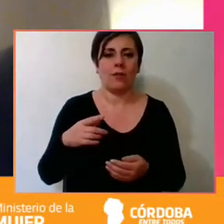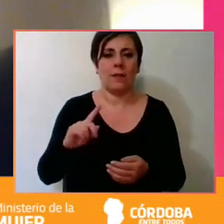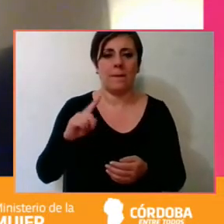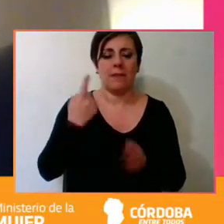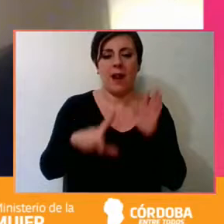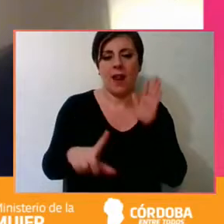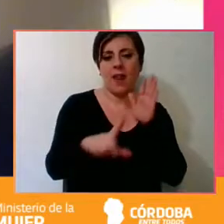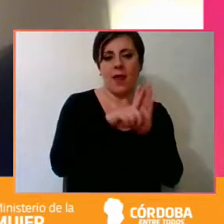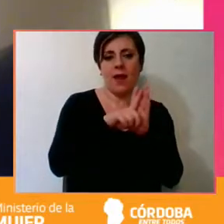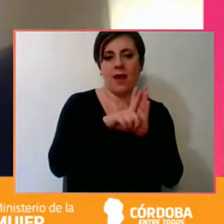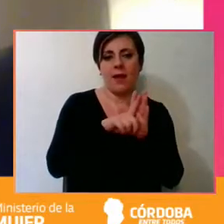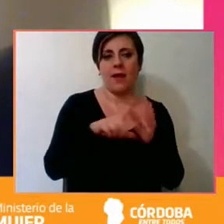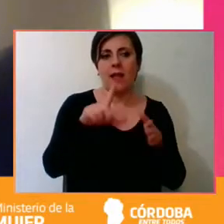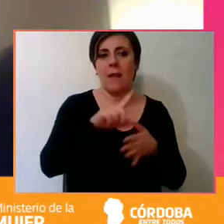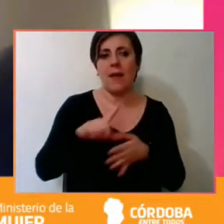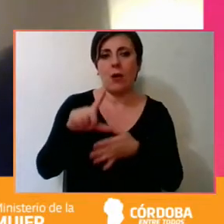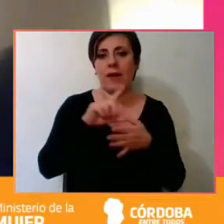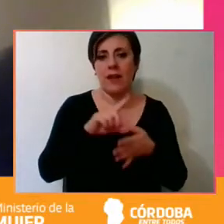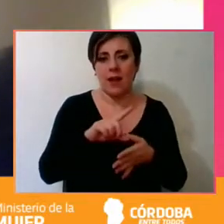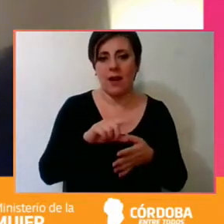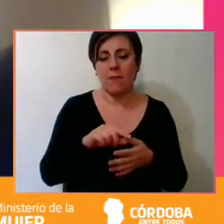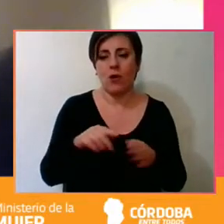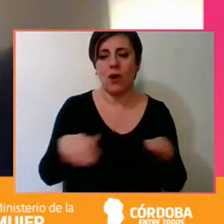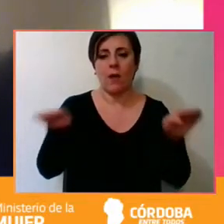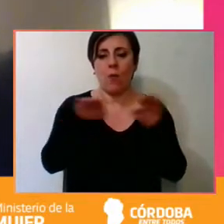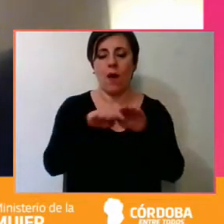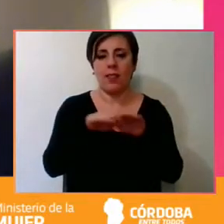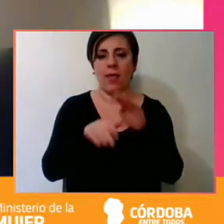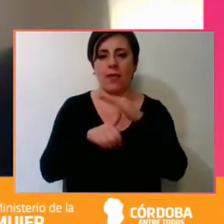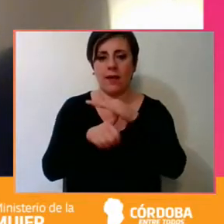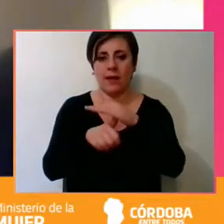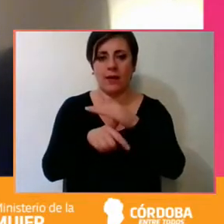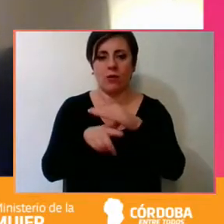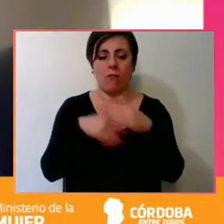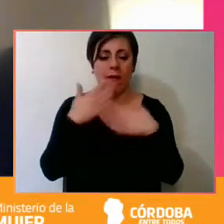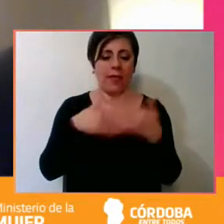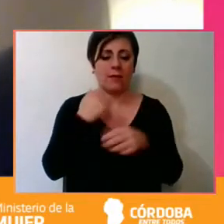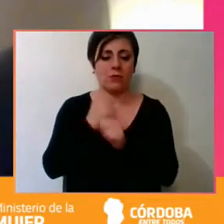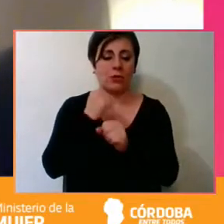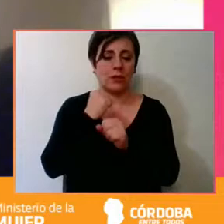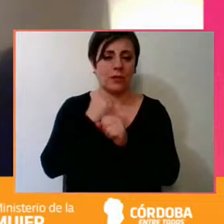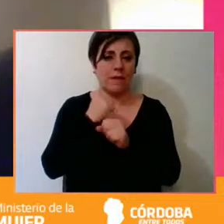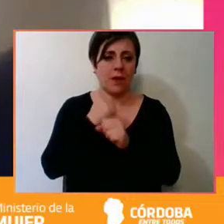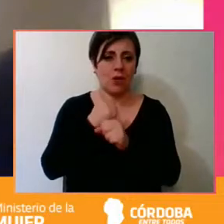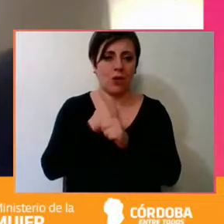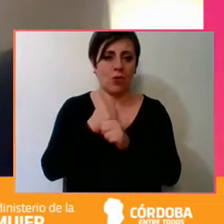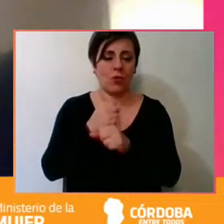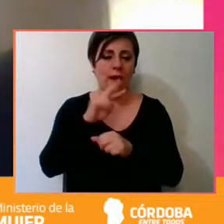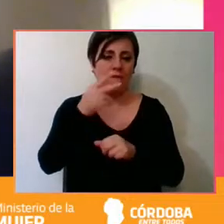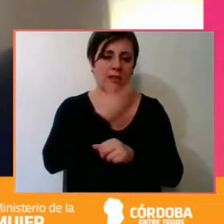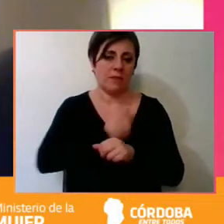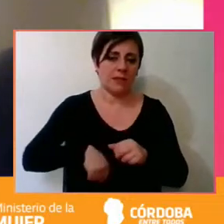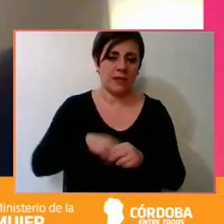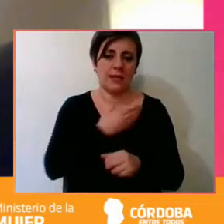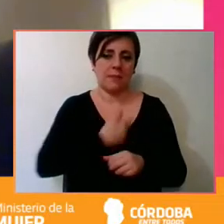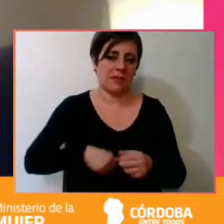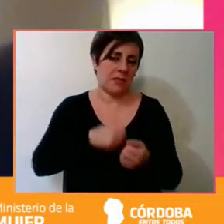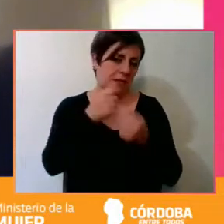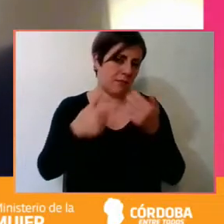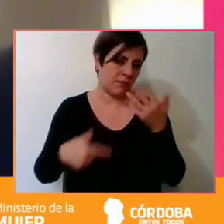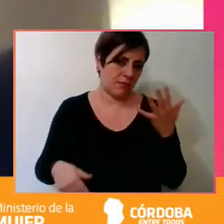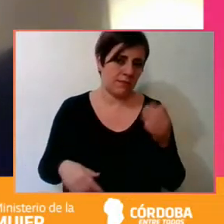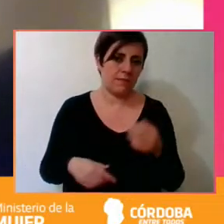iberoamericana de municipios por la igualdad de género, que va a desarrollar un trabajo a través de una vicepresidencia, de una presidencia, etcétera, etcétera, que sitúa